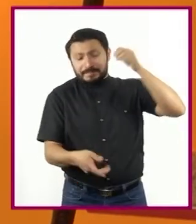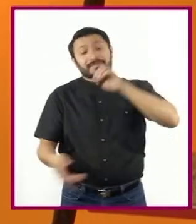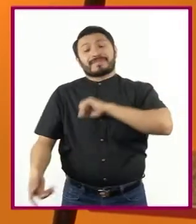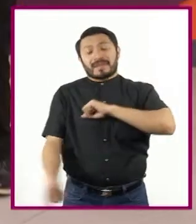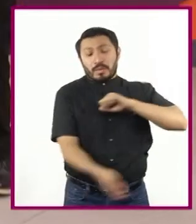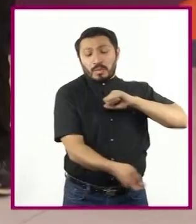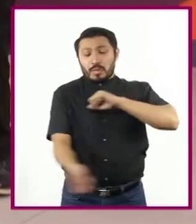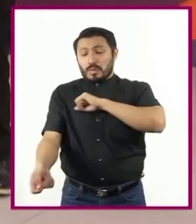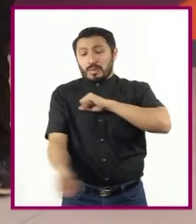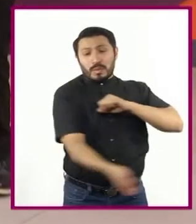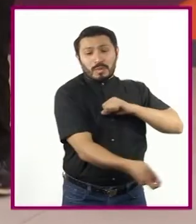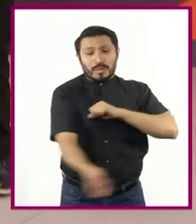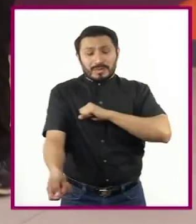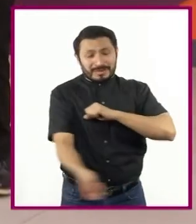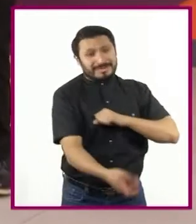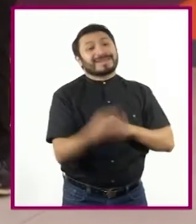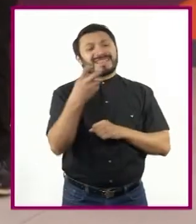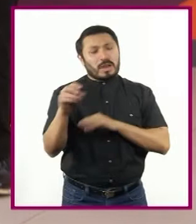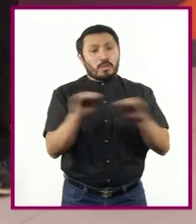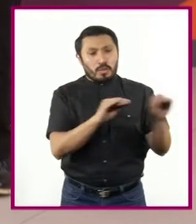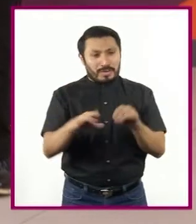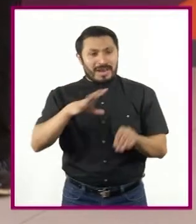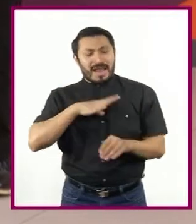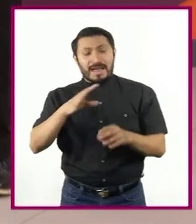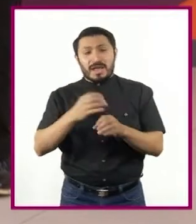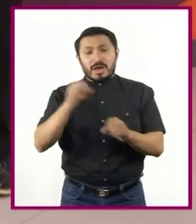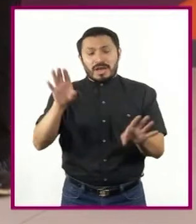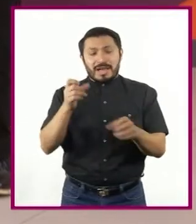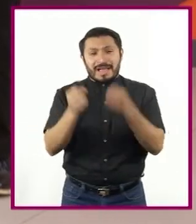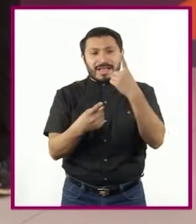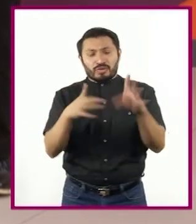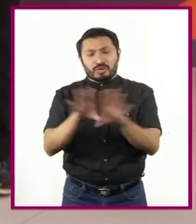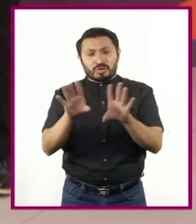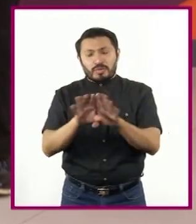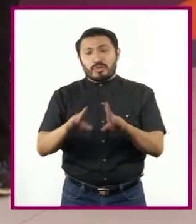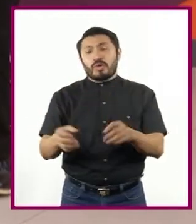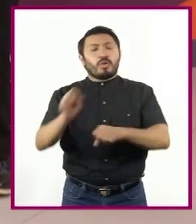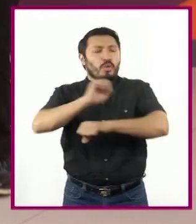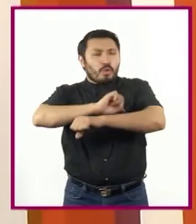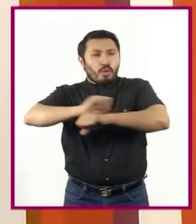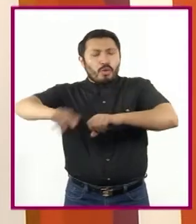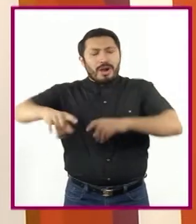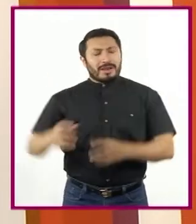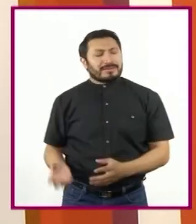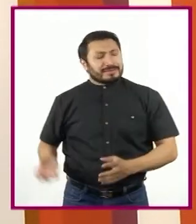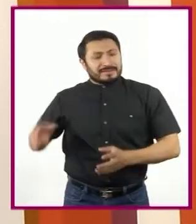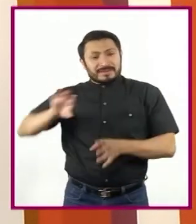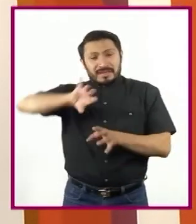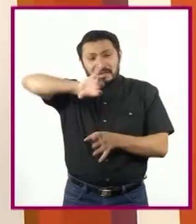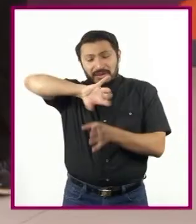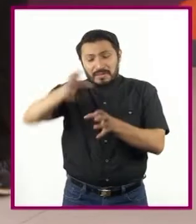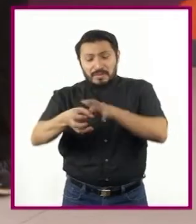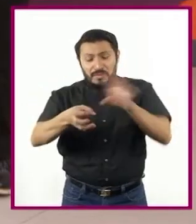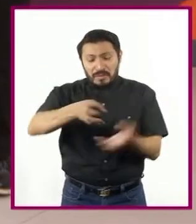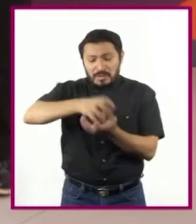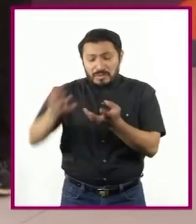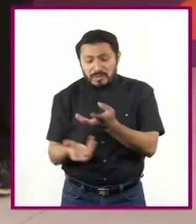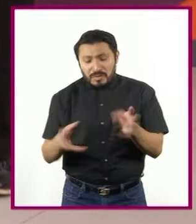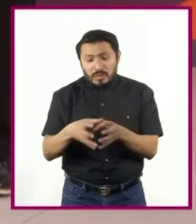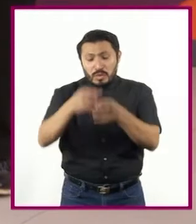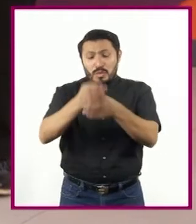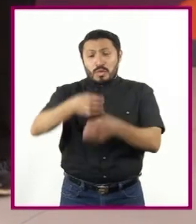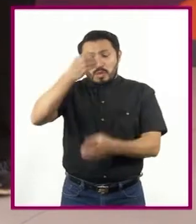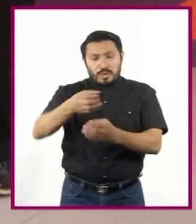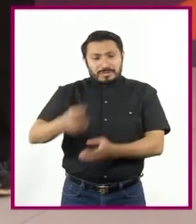movilidad. Existen modelos plegables o rígidos, que son muy ligeros para su traslado. Sin duda, el